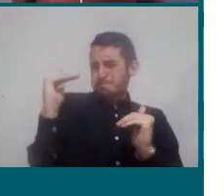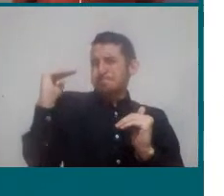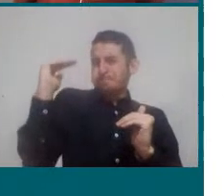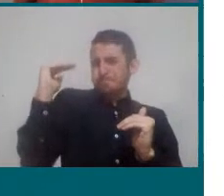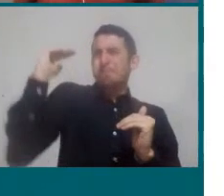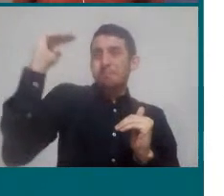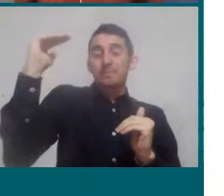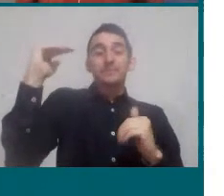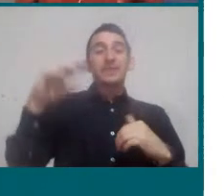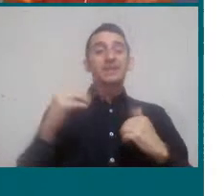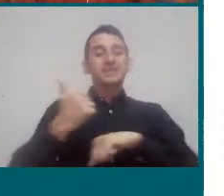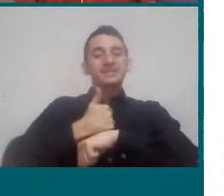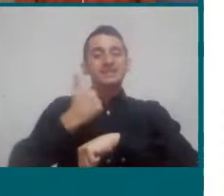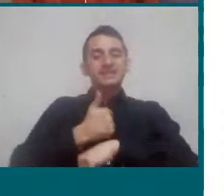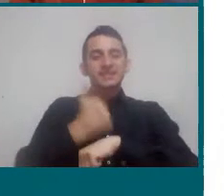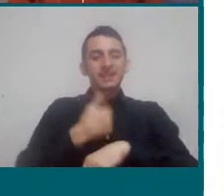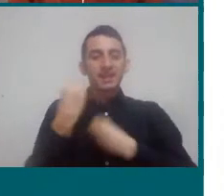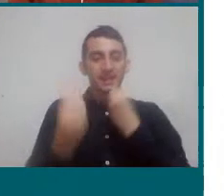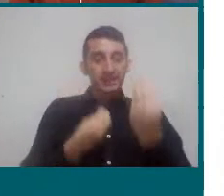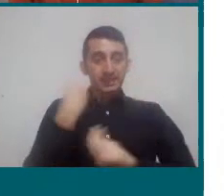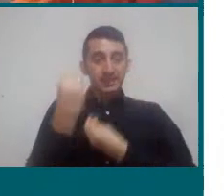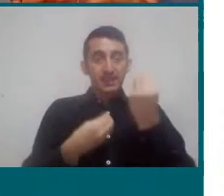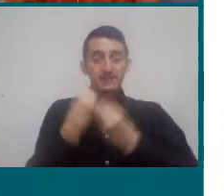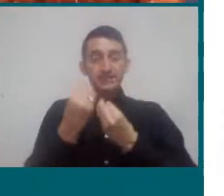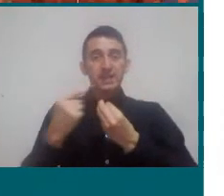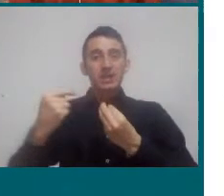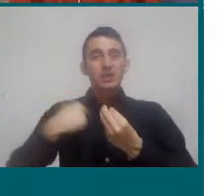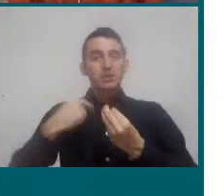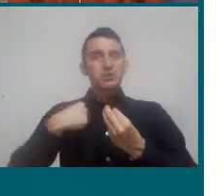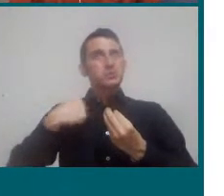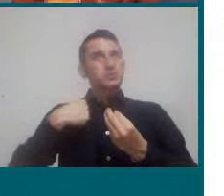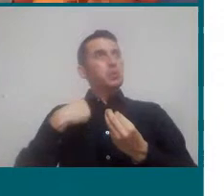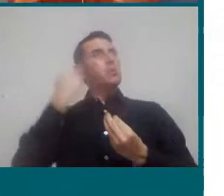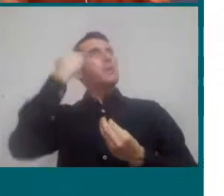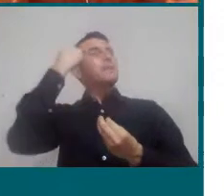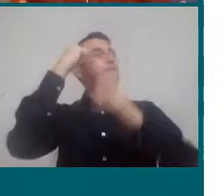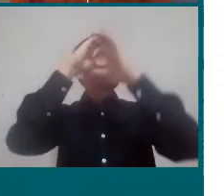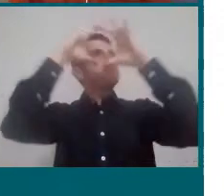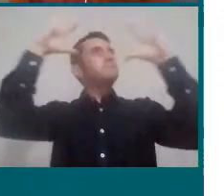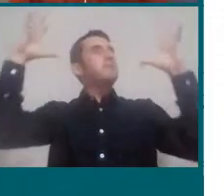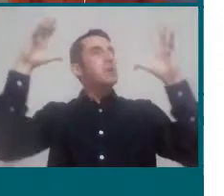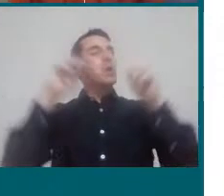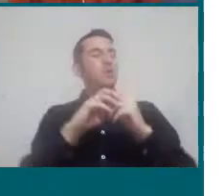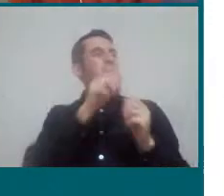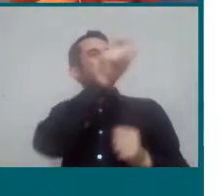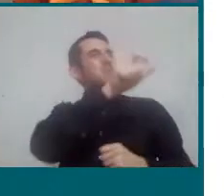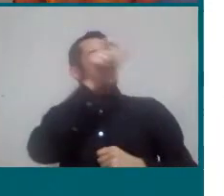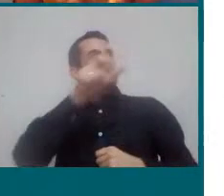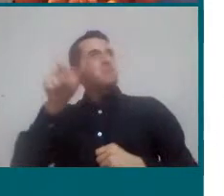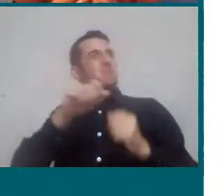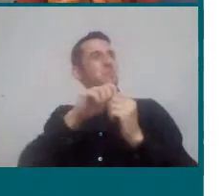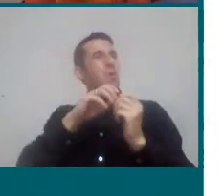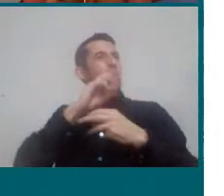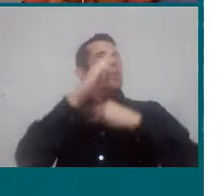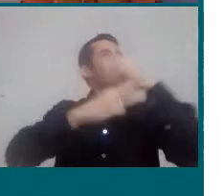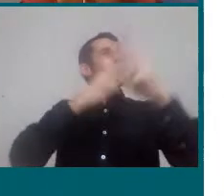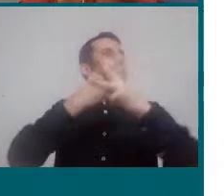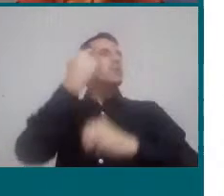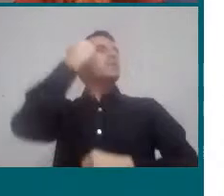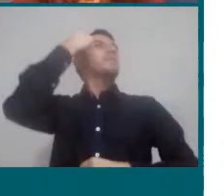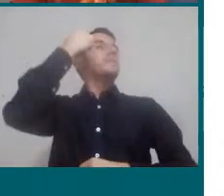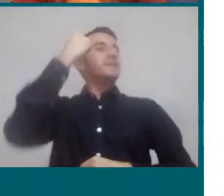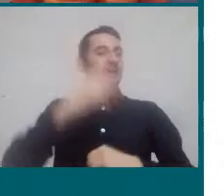de la tarea, en el que vamos a crear un mundo con unas condiciones X, con una cantidad de personas y unas necesidades